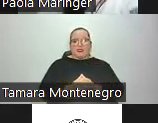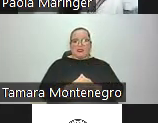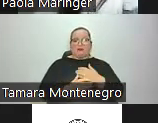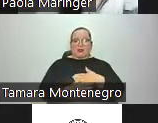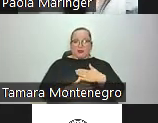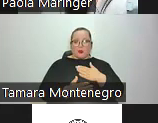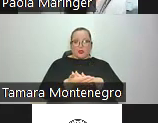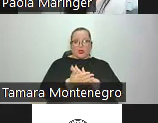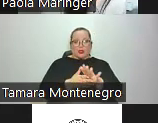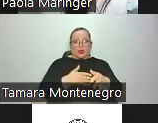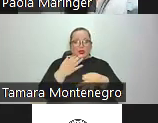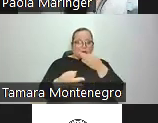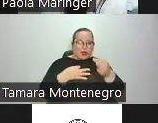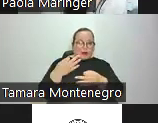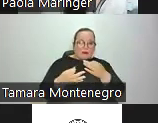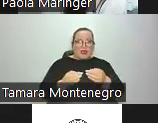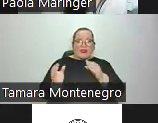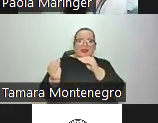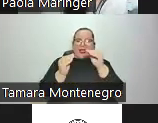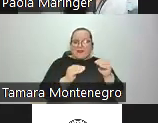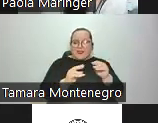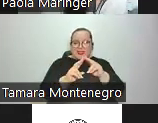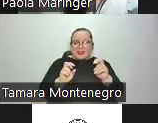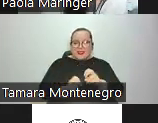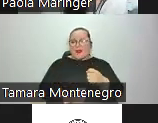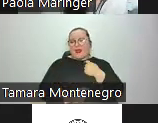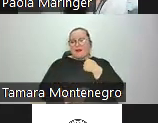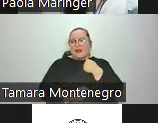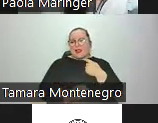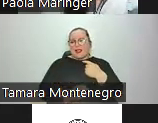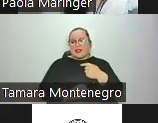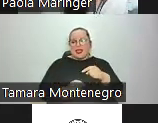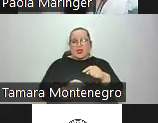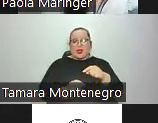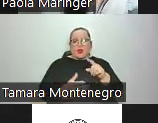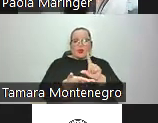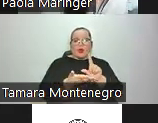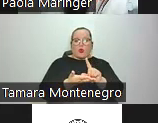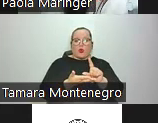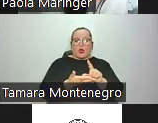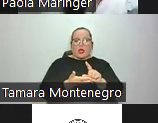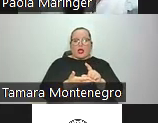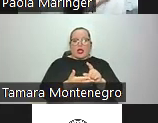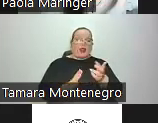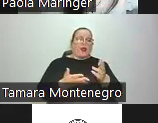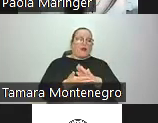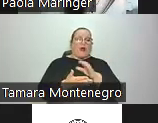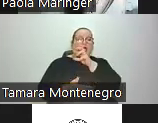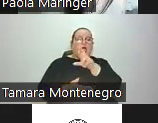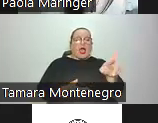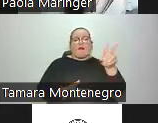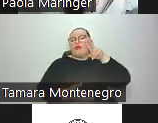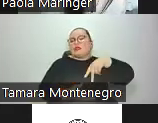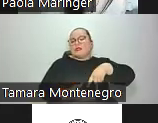todo lo que están comentando ahí. Hablan de la amenaza de estar en un sector rural y tener poca señal, que dice Cristóbal.